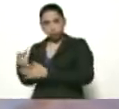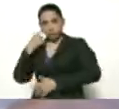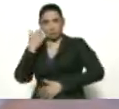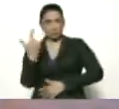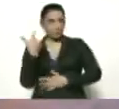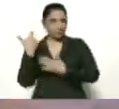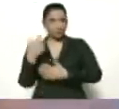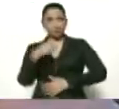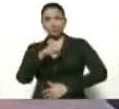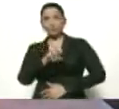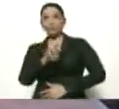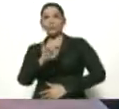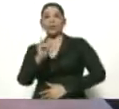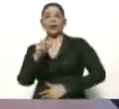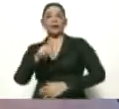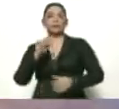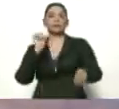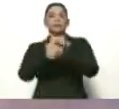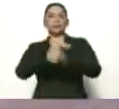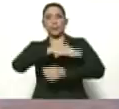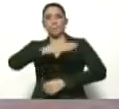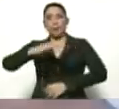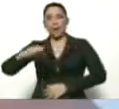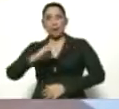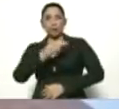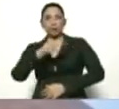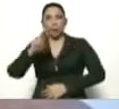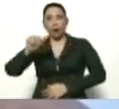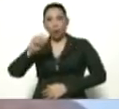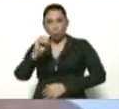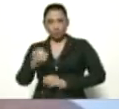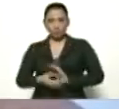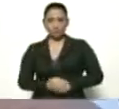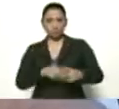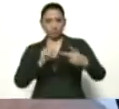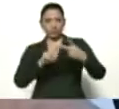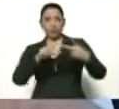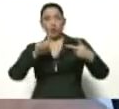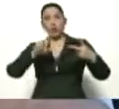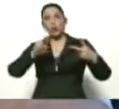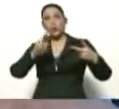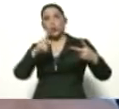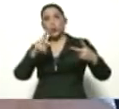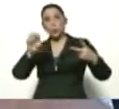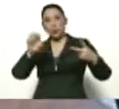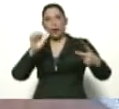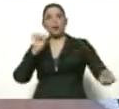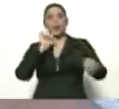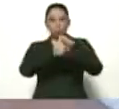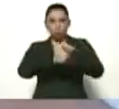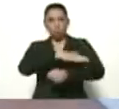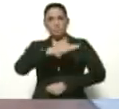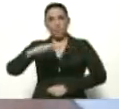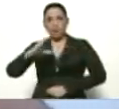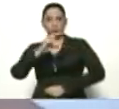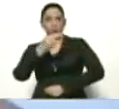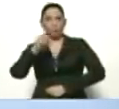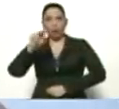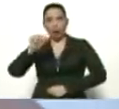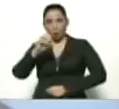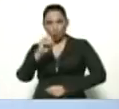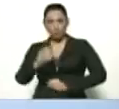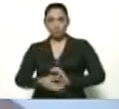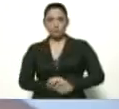server y capturado en la playa de chuao look alexander the man capturado en la playa de chuao